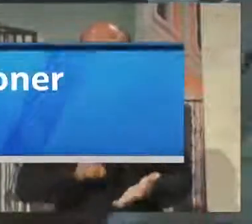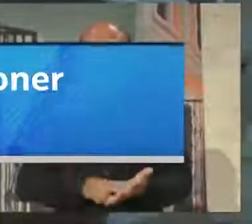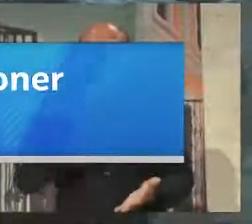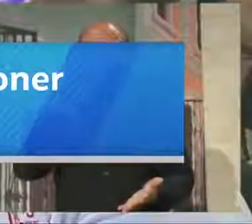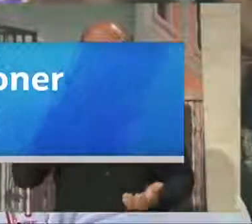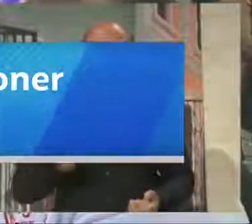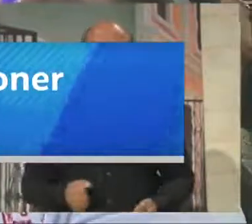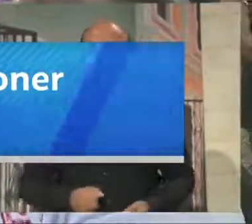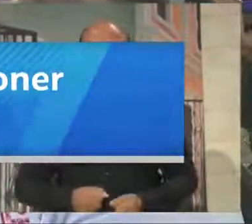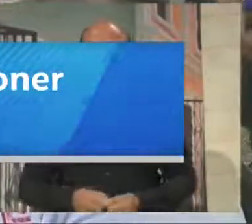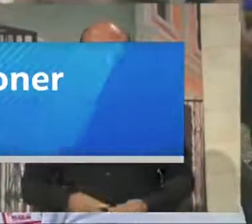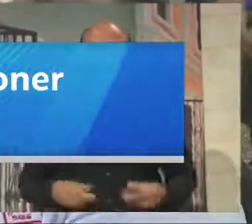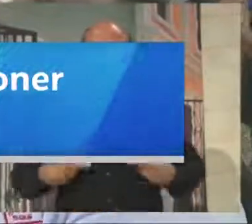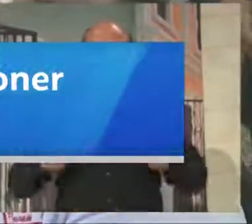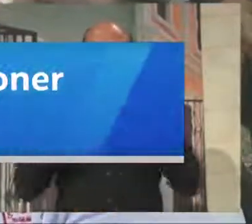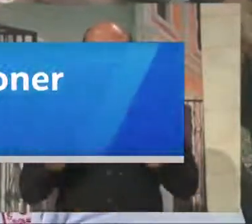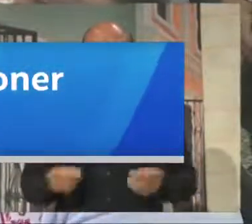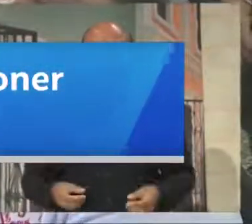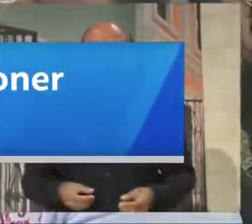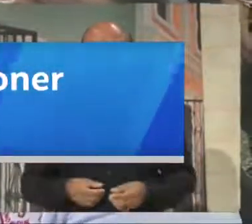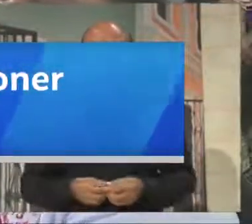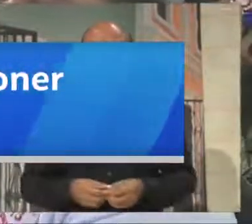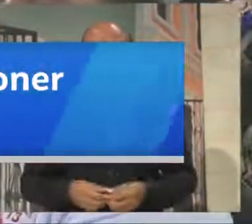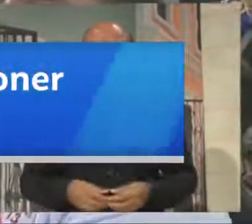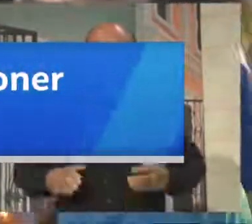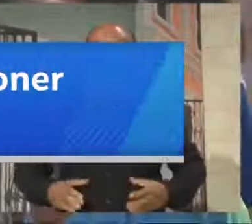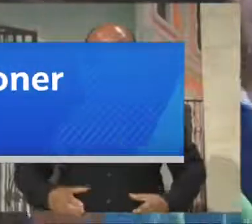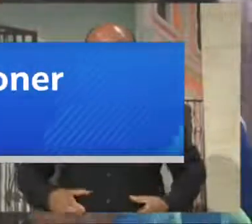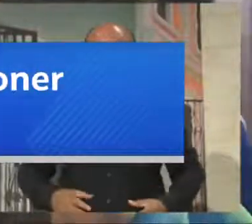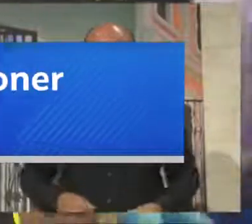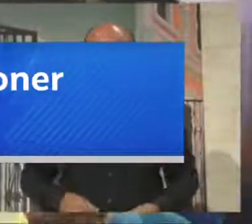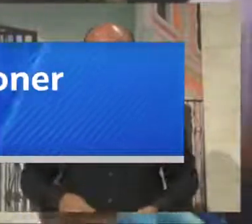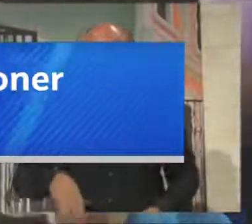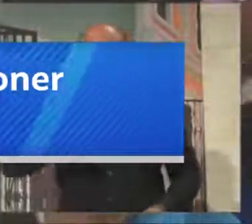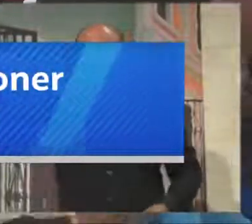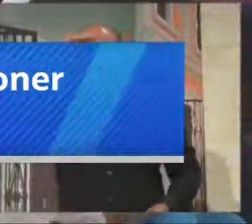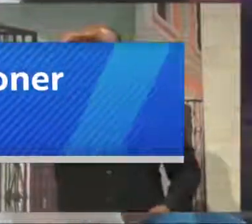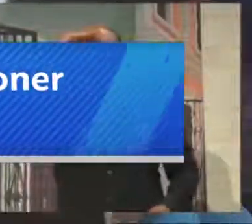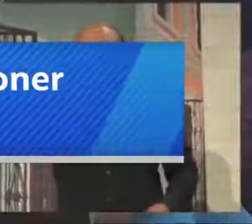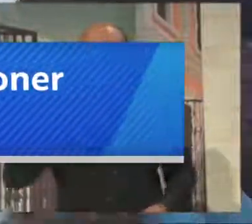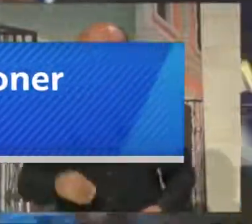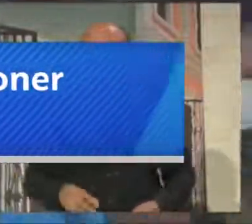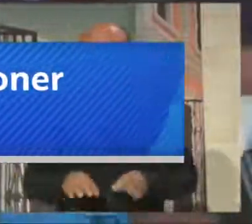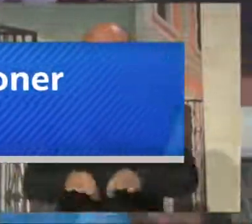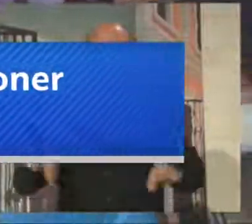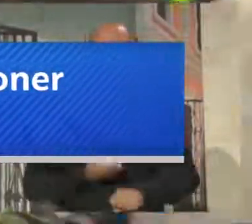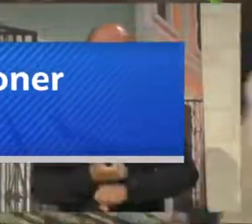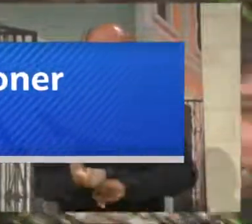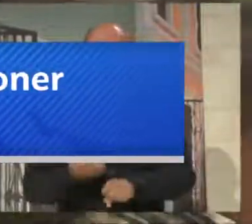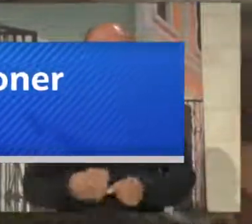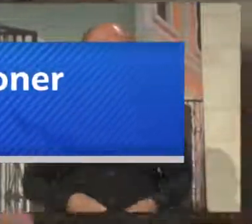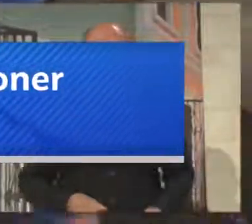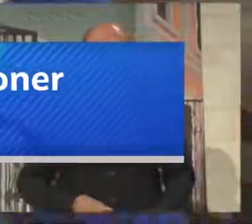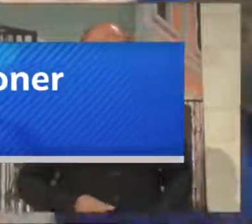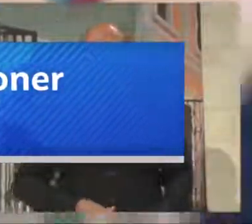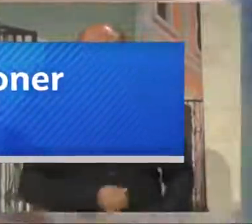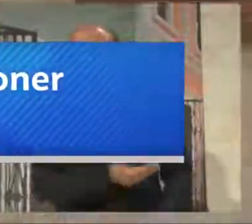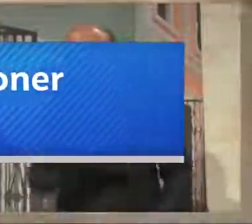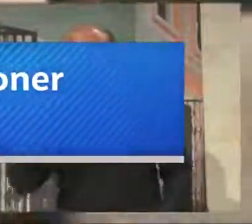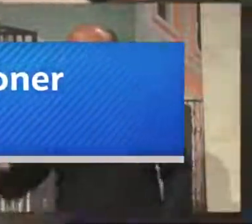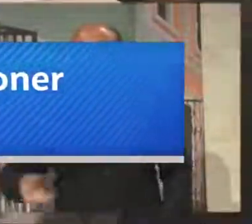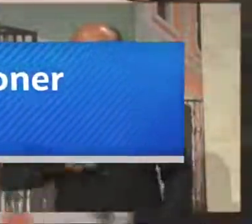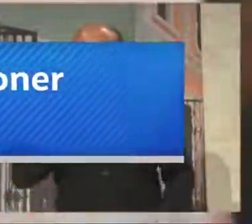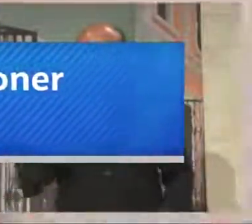En 5 años de trabajo, el DIF Tabasco ha logrado consolidar más de 100 programas que han cambiado la vida de las familias, los niños, jóvenes